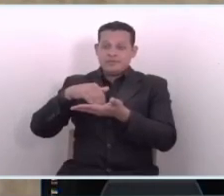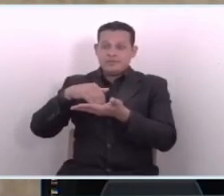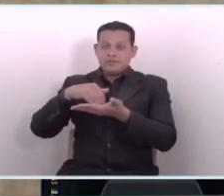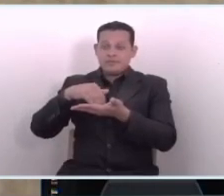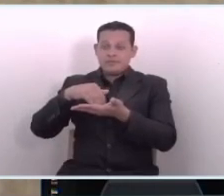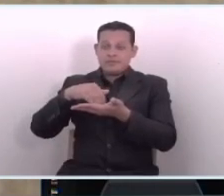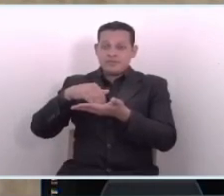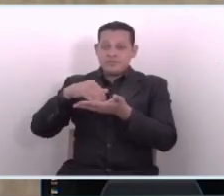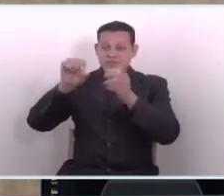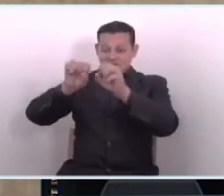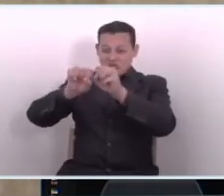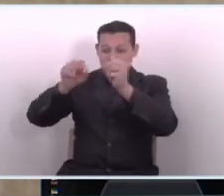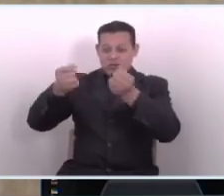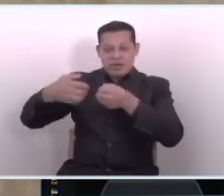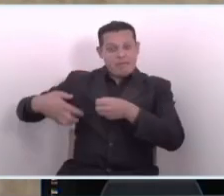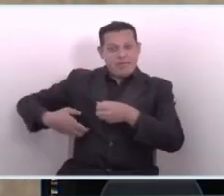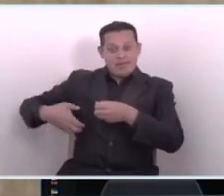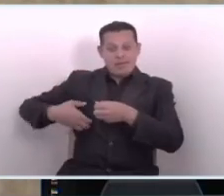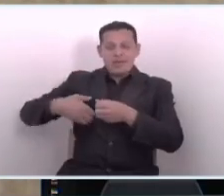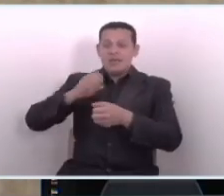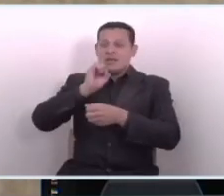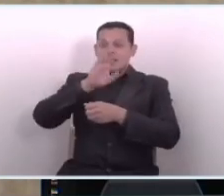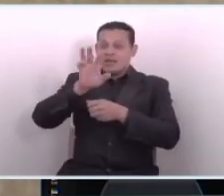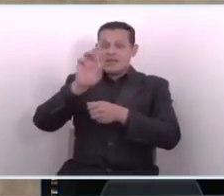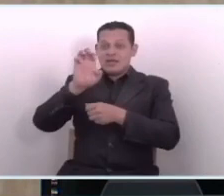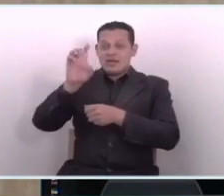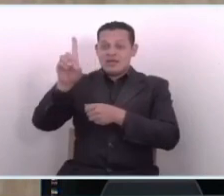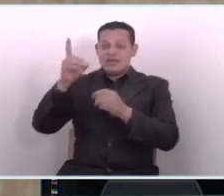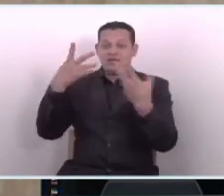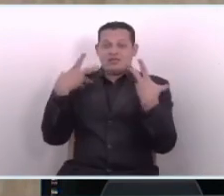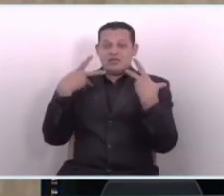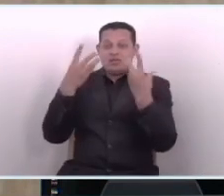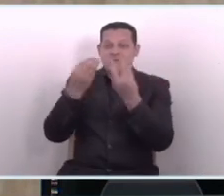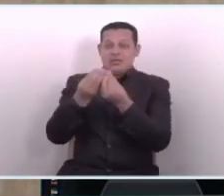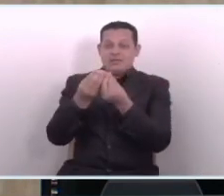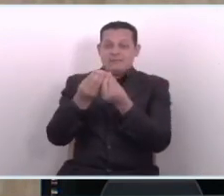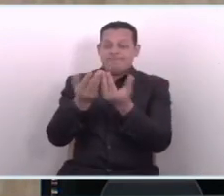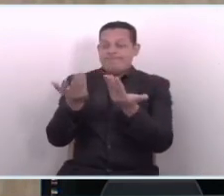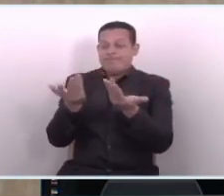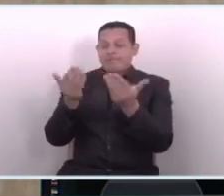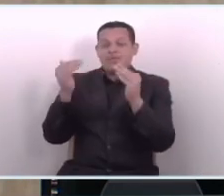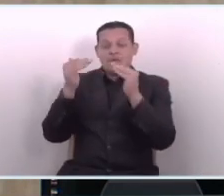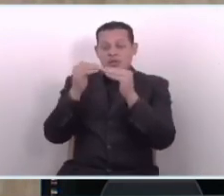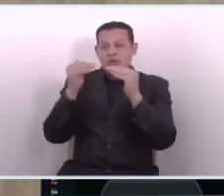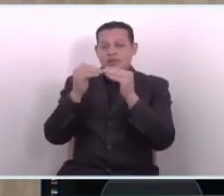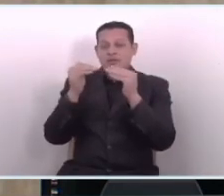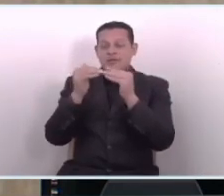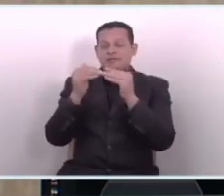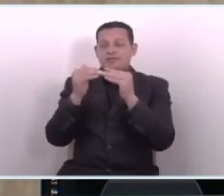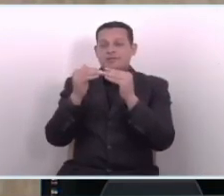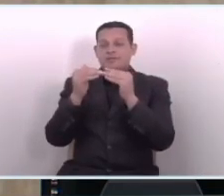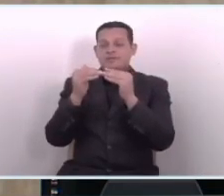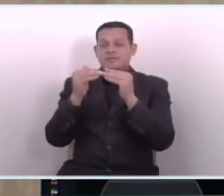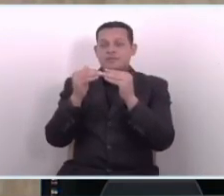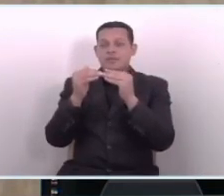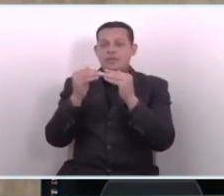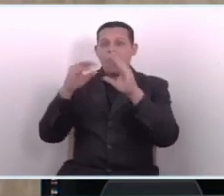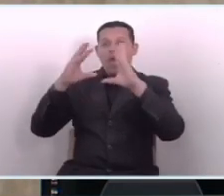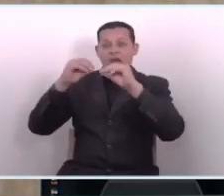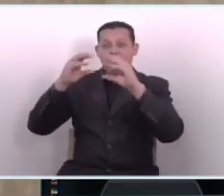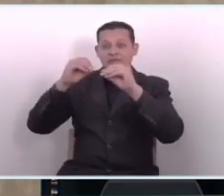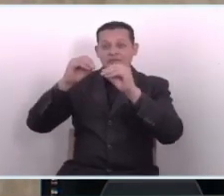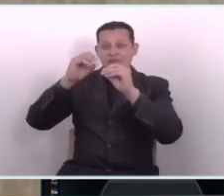las mentiras que suelen recorrer las redes sociales. También hablan